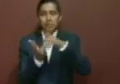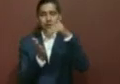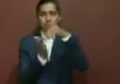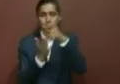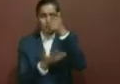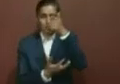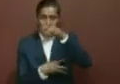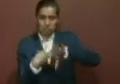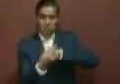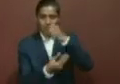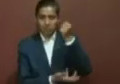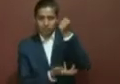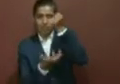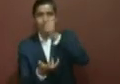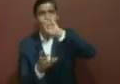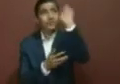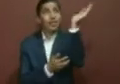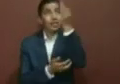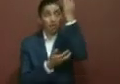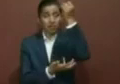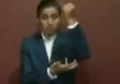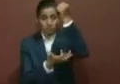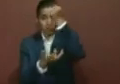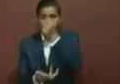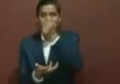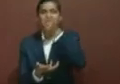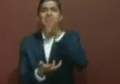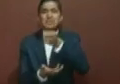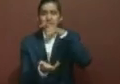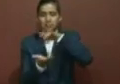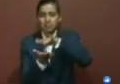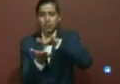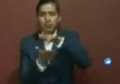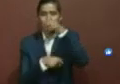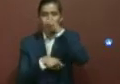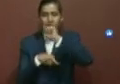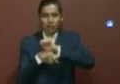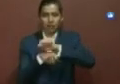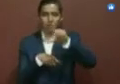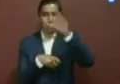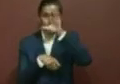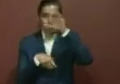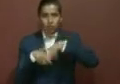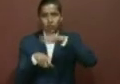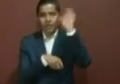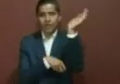5,000,000 pesos por parte de la Federación, y es un apoyo que otorga la Secretaría de Cultura Federal